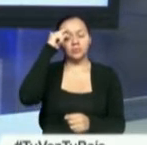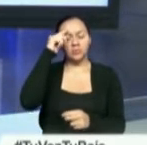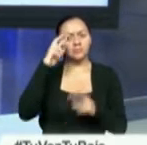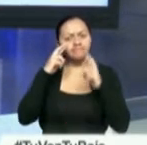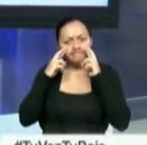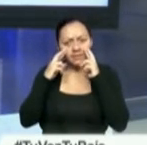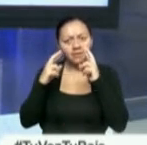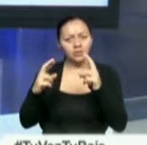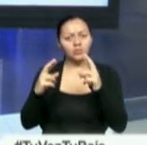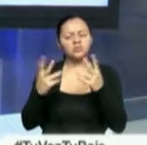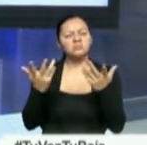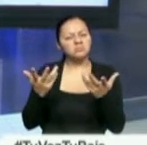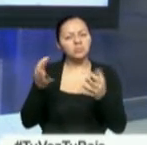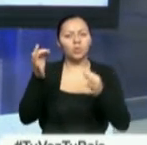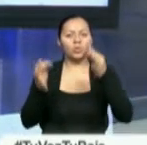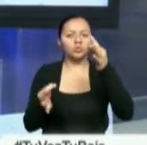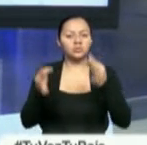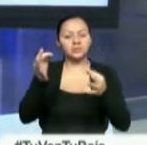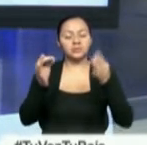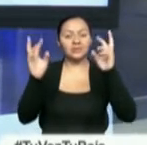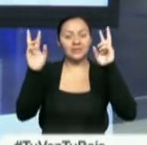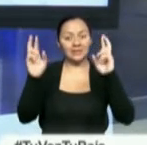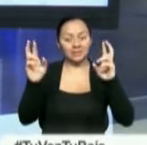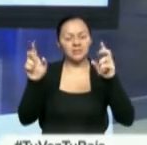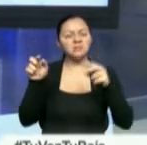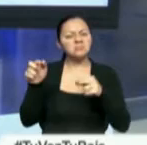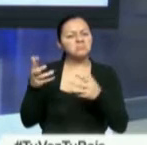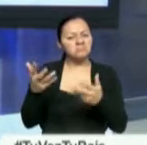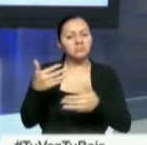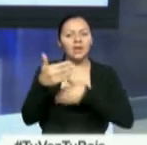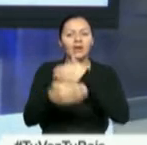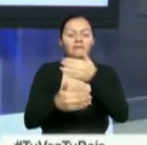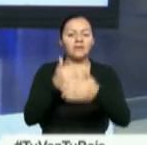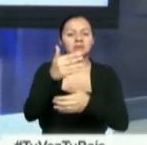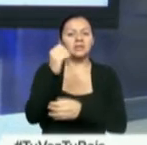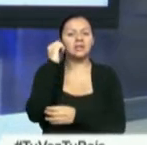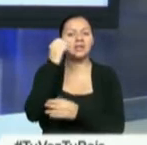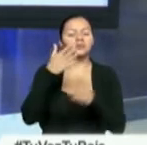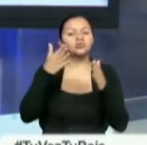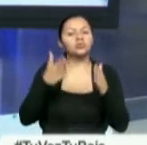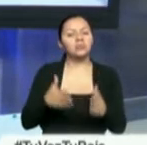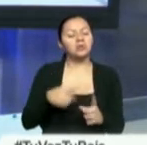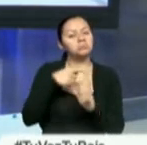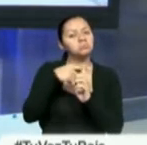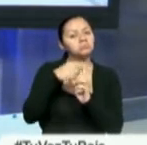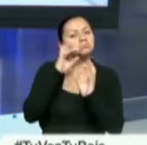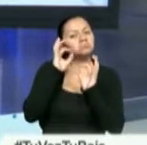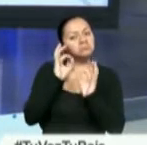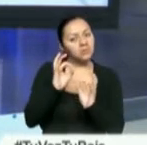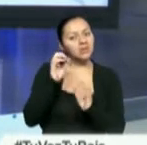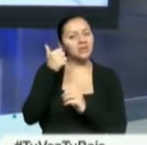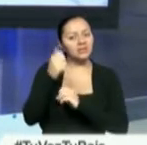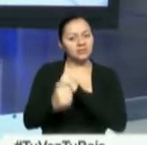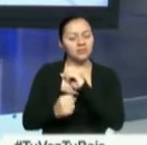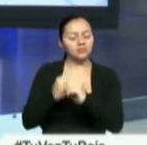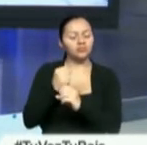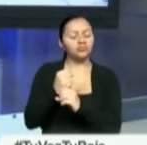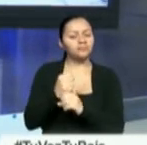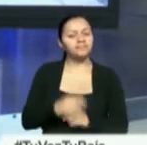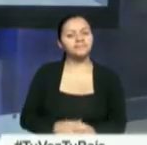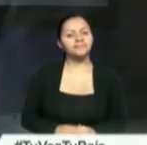iberoamericana de la justicia como reconocimiento en avances en materia de derechos humanos durante los últimos 10